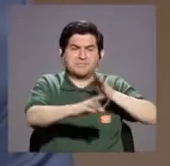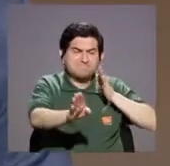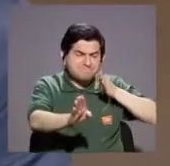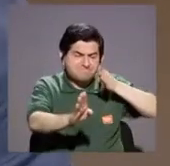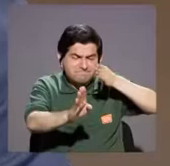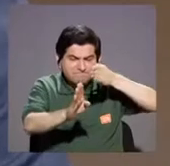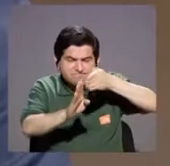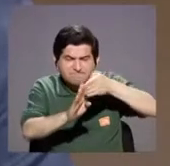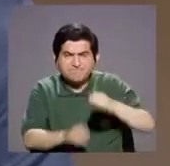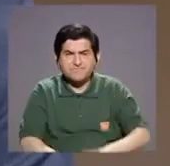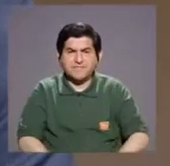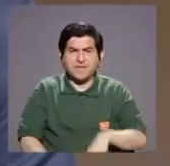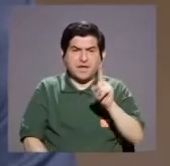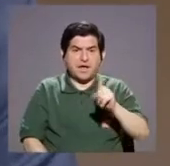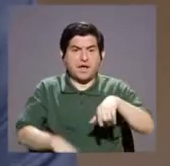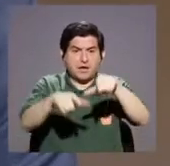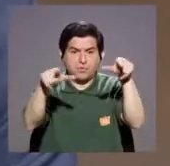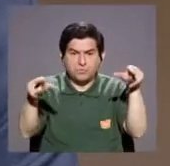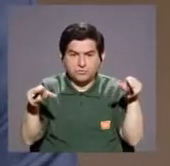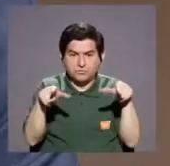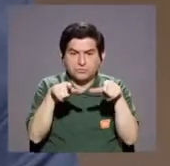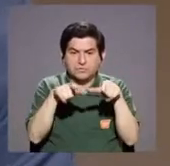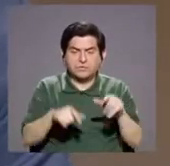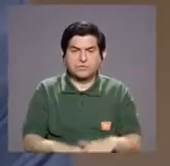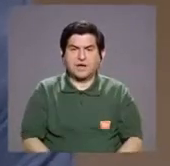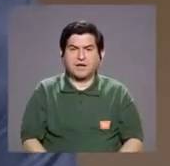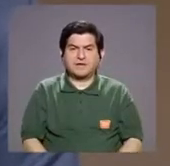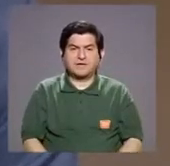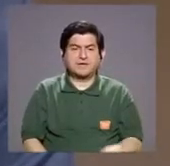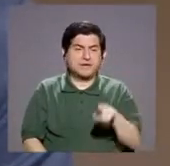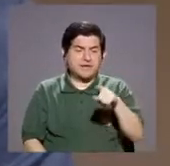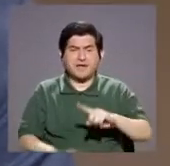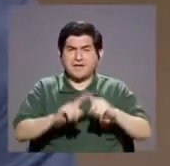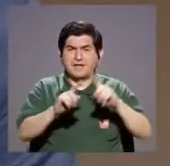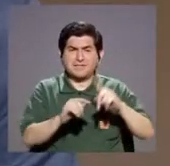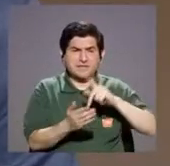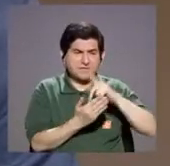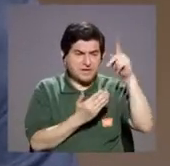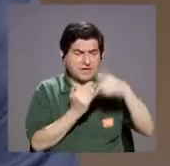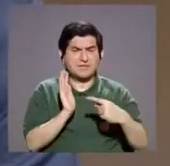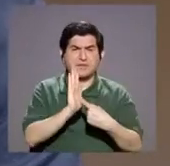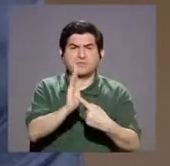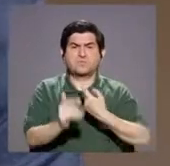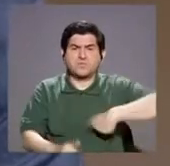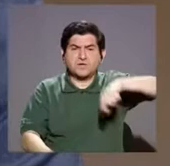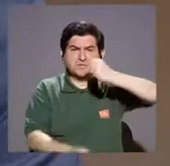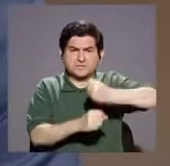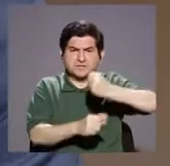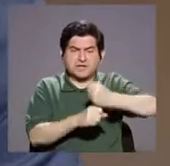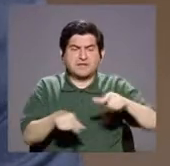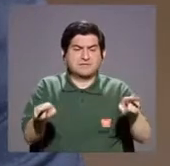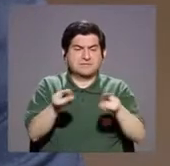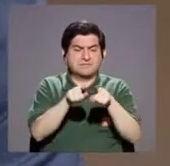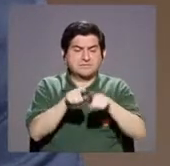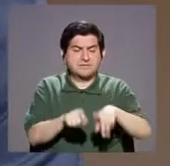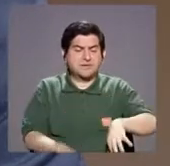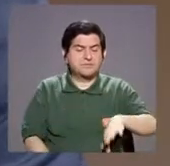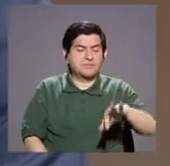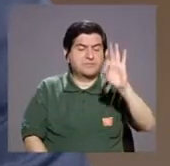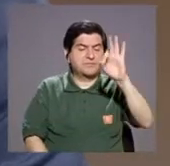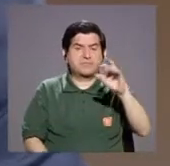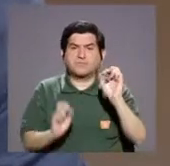a una página que el programa programa sistematizar la labor que hacemos pero además van a encontrar la posibilidad